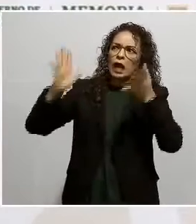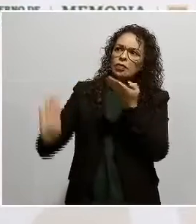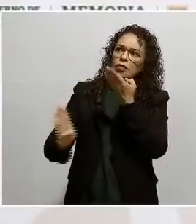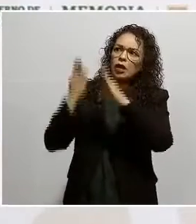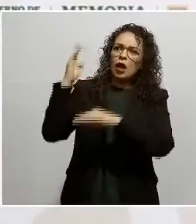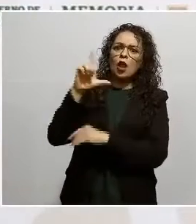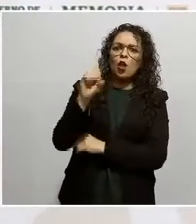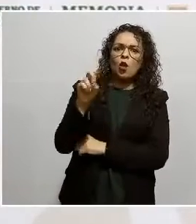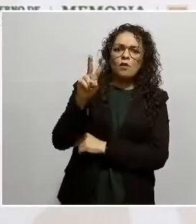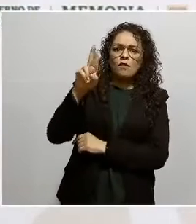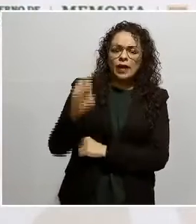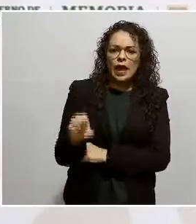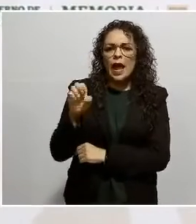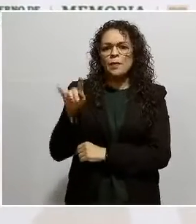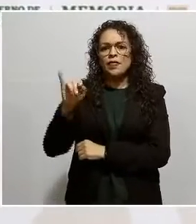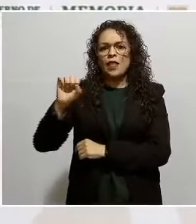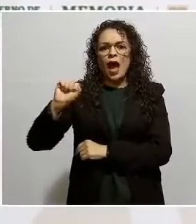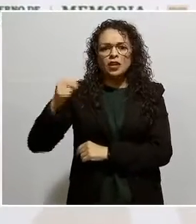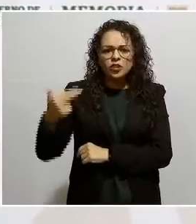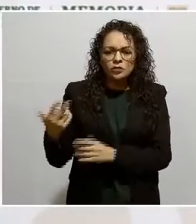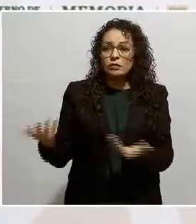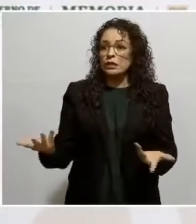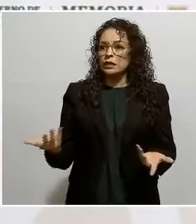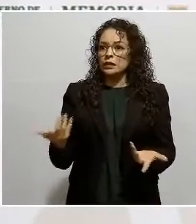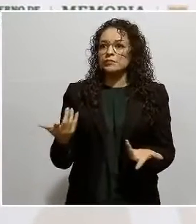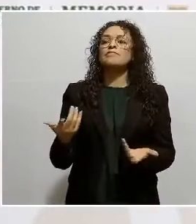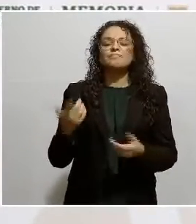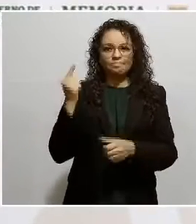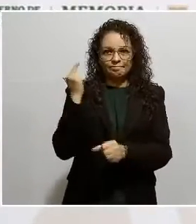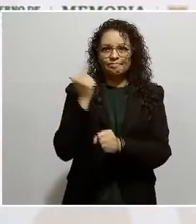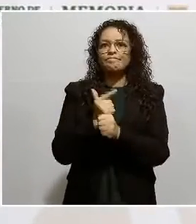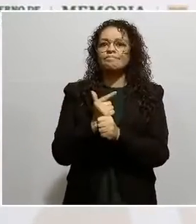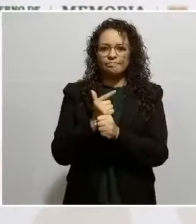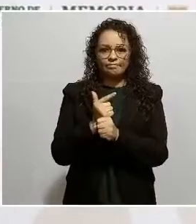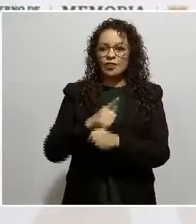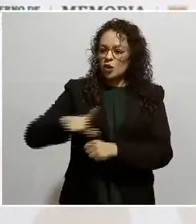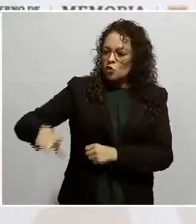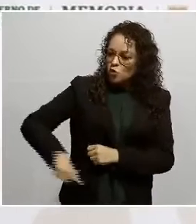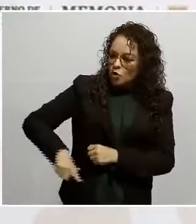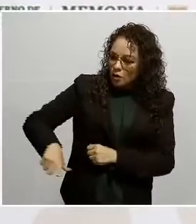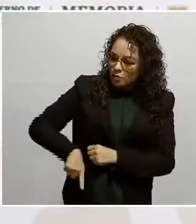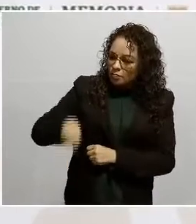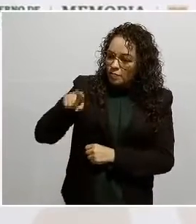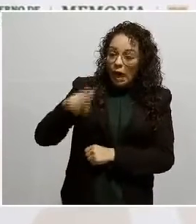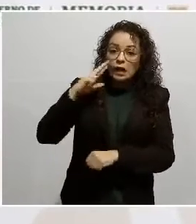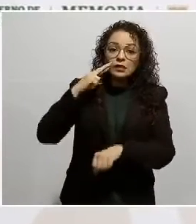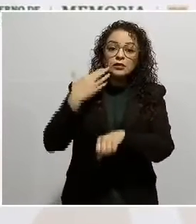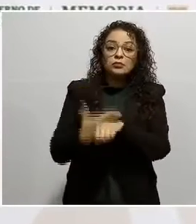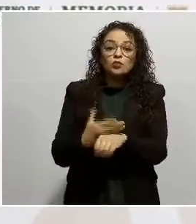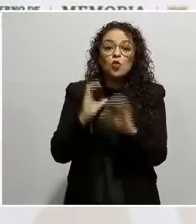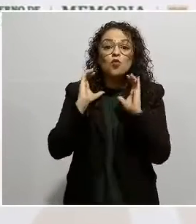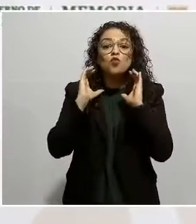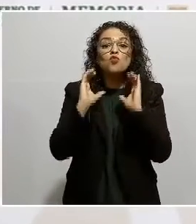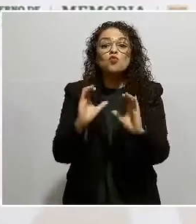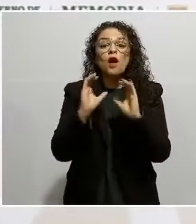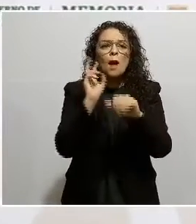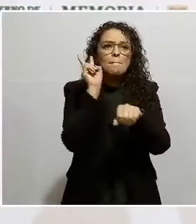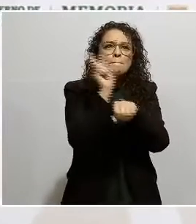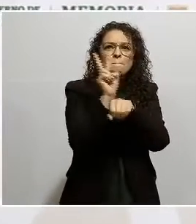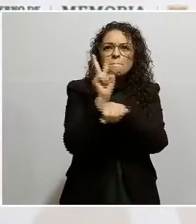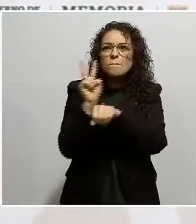el Hermitage, vemos que naturalmente es el Estado quien los tiene a su cargo y cuidado.